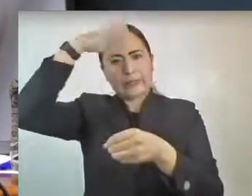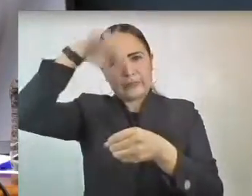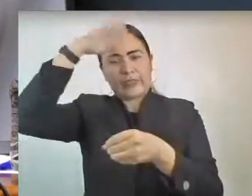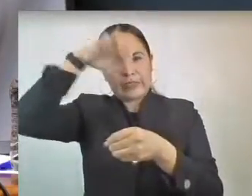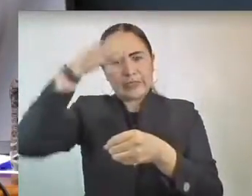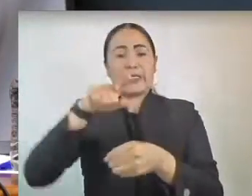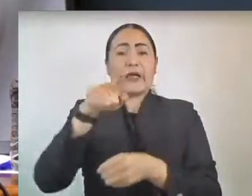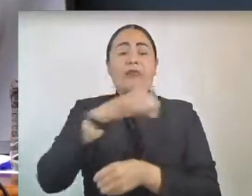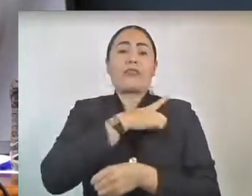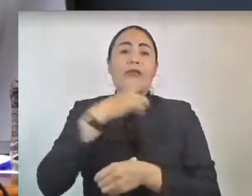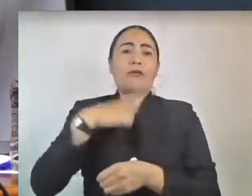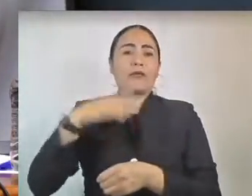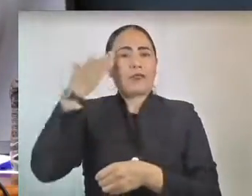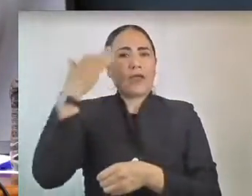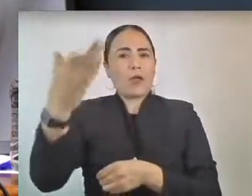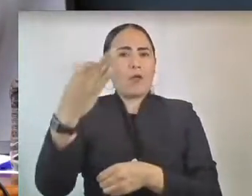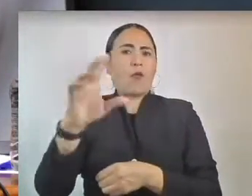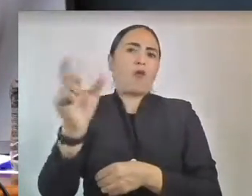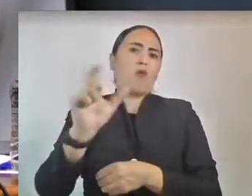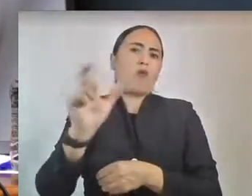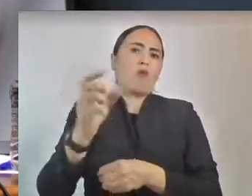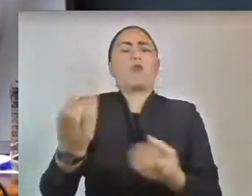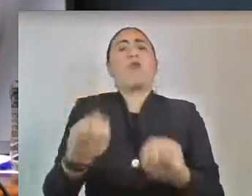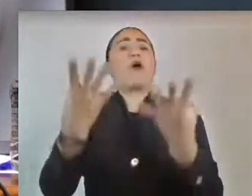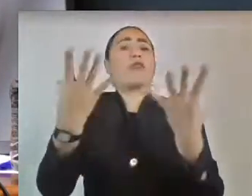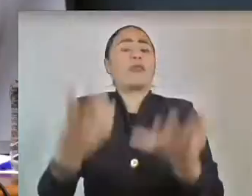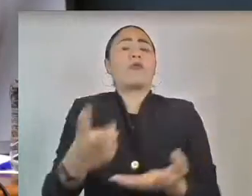una antigüedad de al menos 3 años.